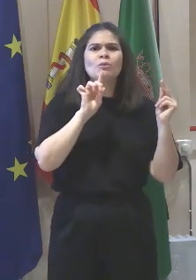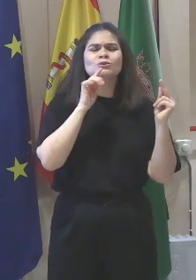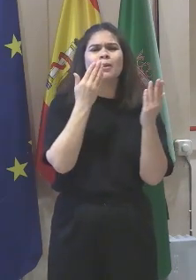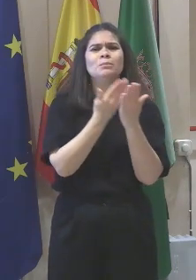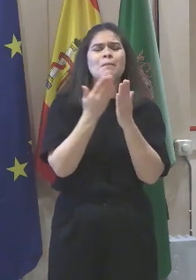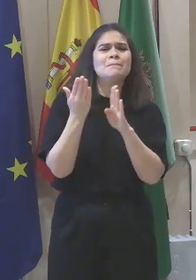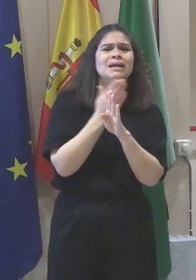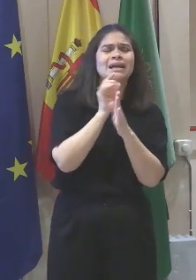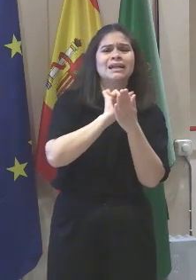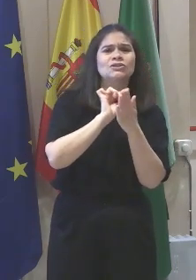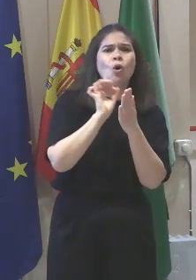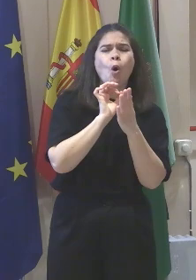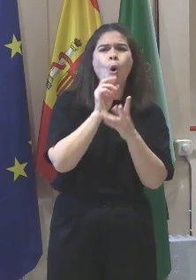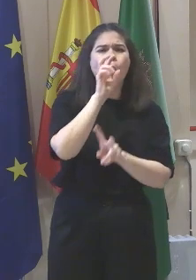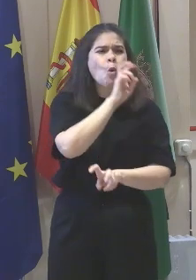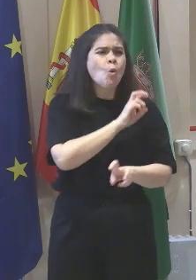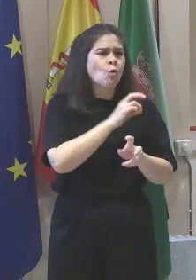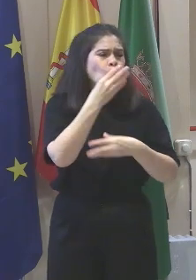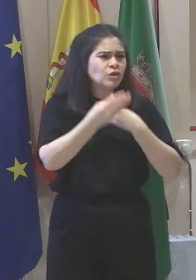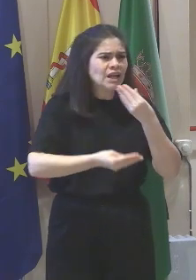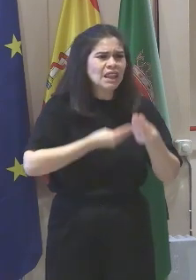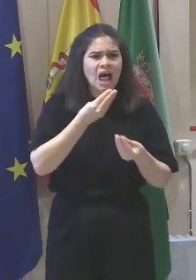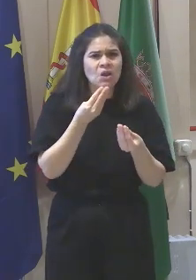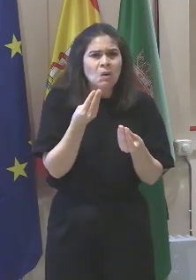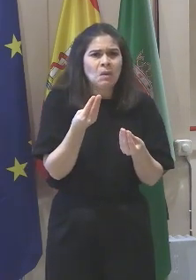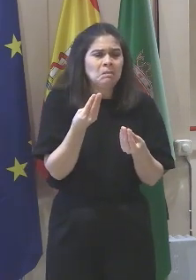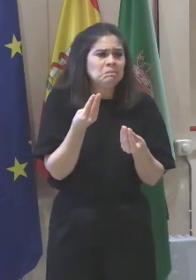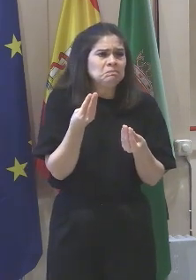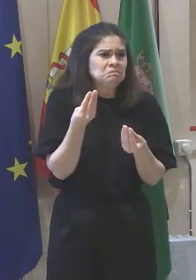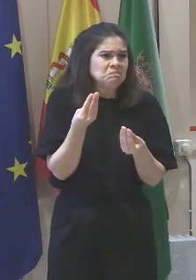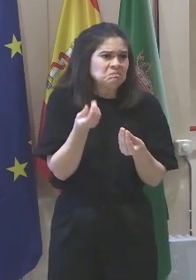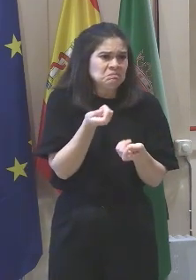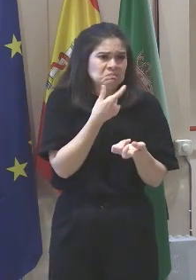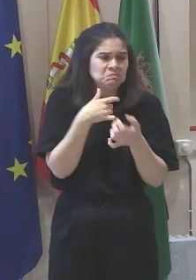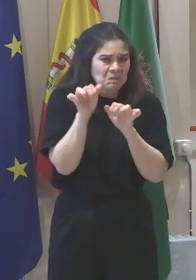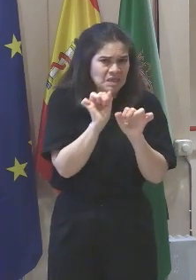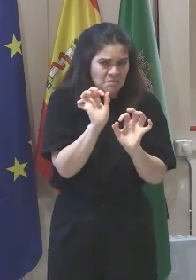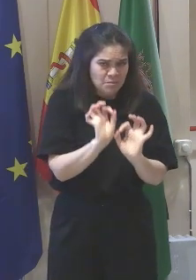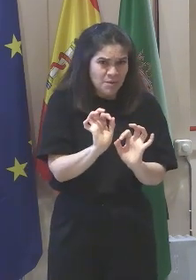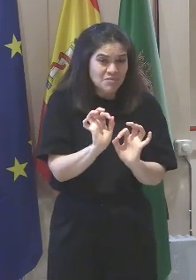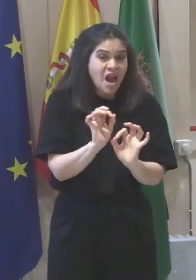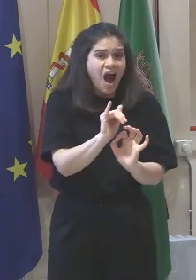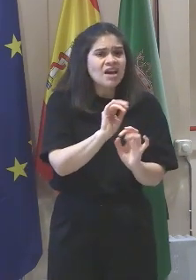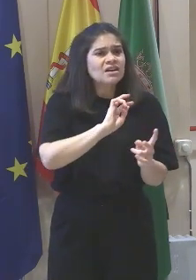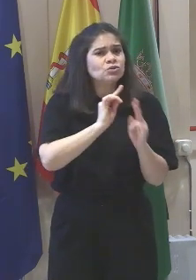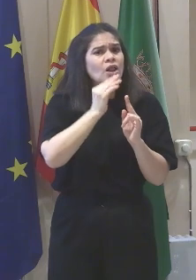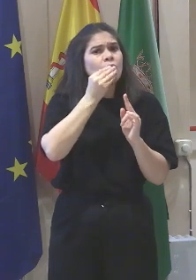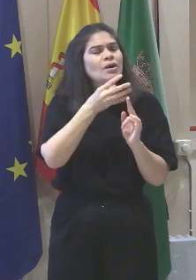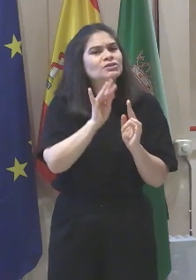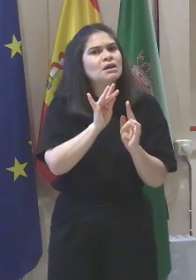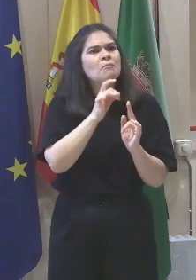utilizado inmunoterápicos. No es algo que hayamos aprendido ni que hayamos manejado. Tenemos algunos resultados buenos, pero como decíamos